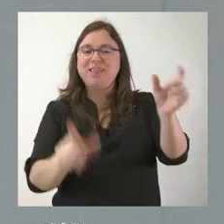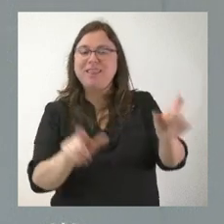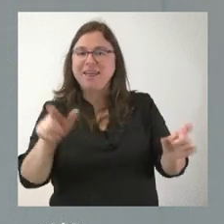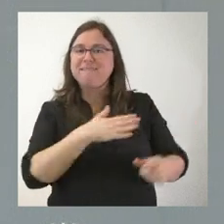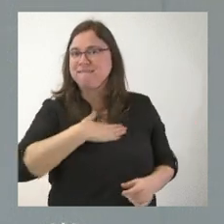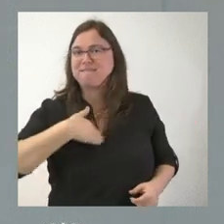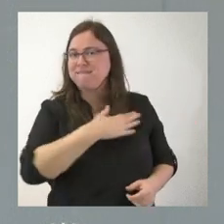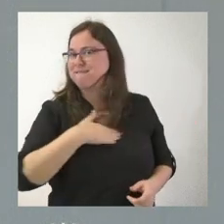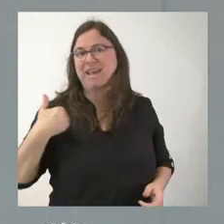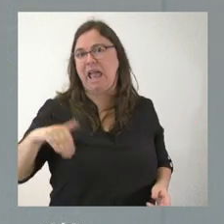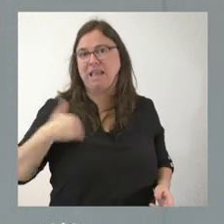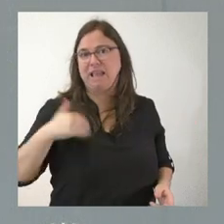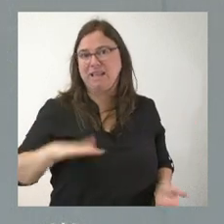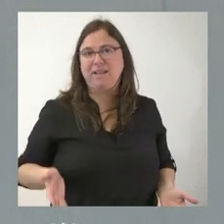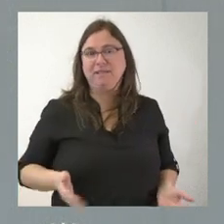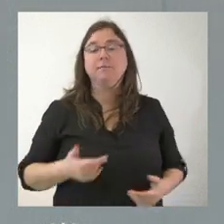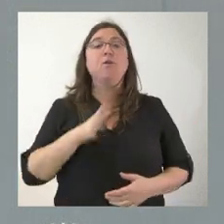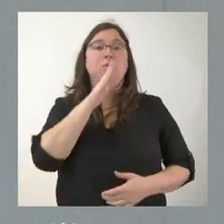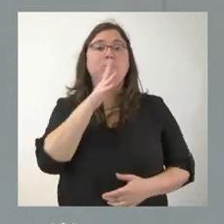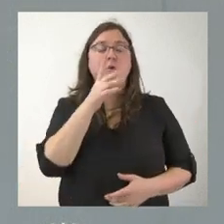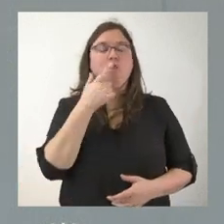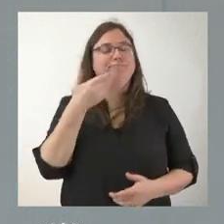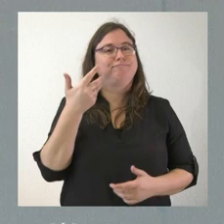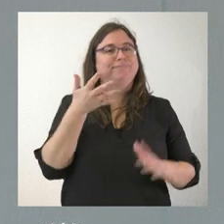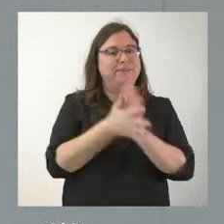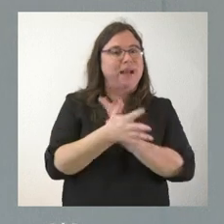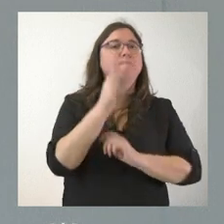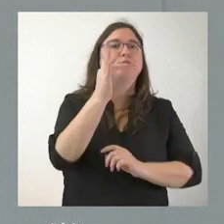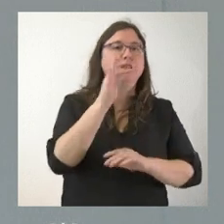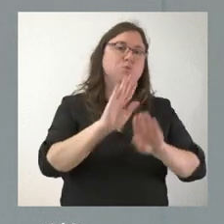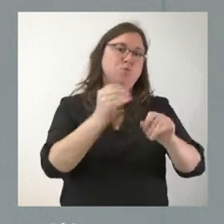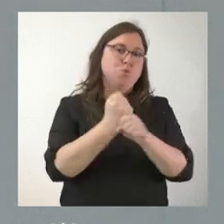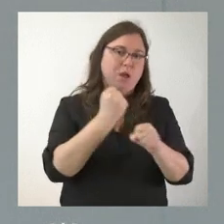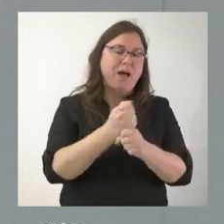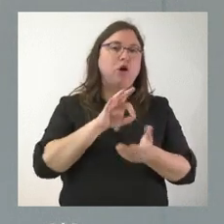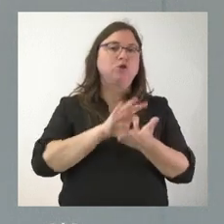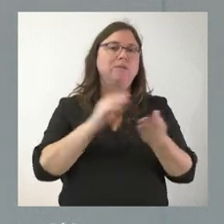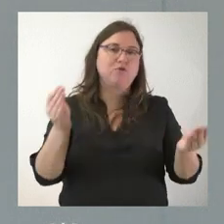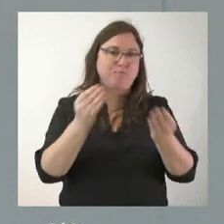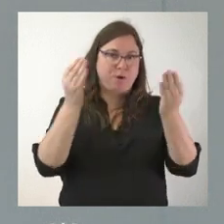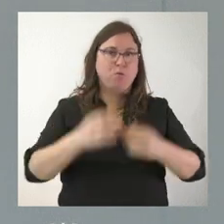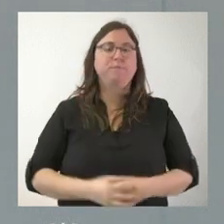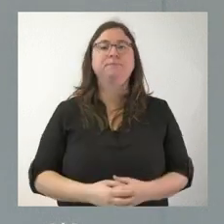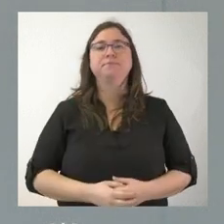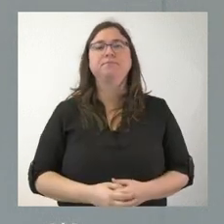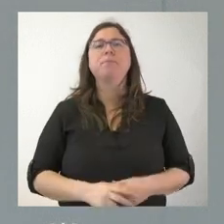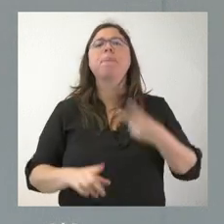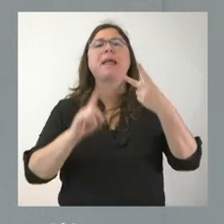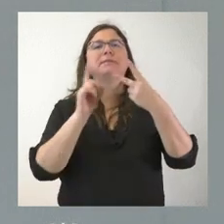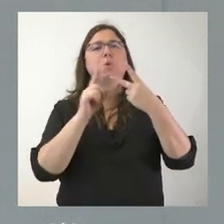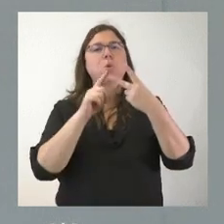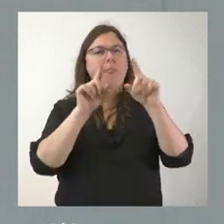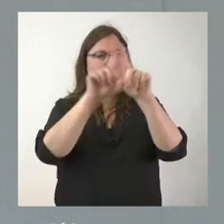profesional es quieren que se aplique ya cuanto antes porque es positivo para su trabajo y para el servicio que damos Al conjunto de la sociedad la segunda